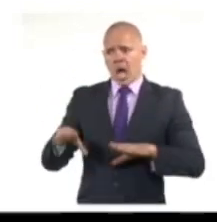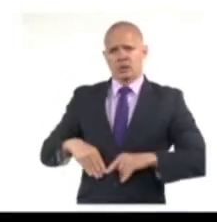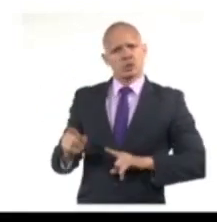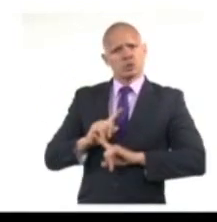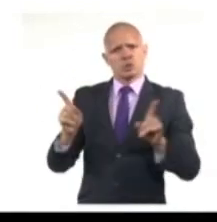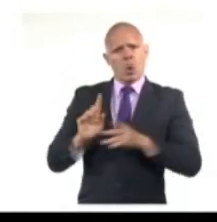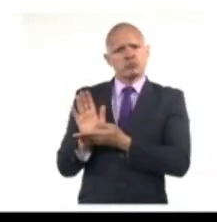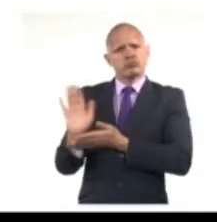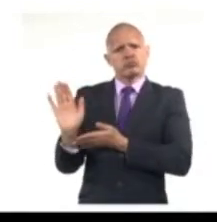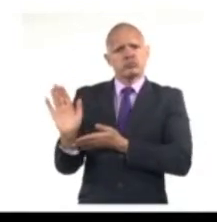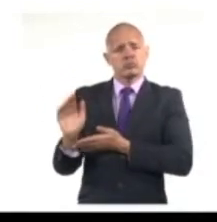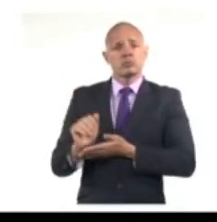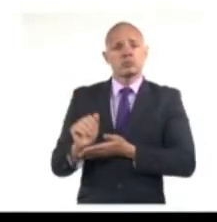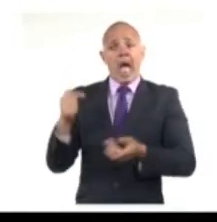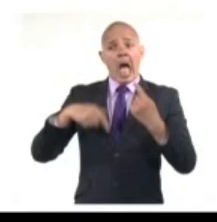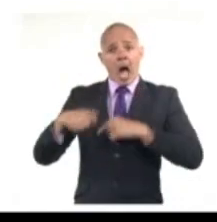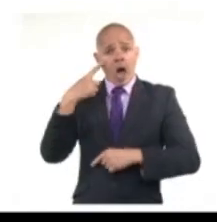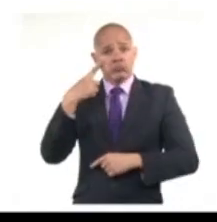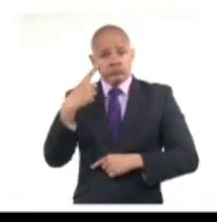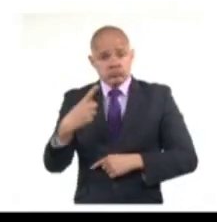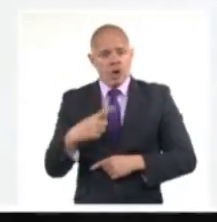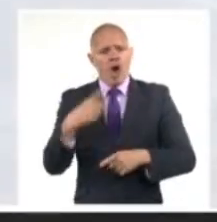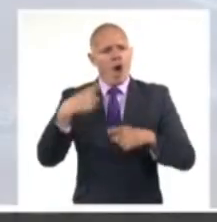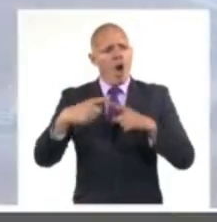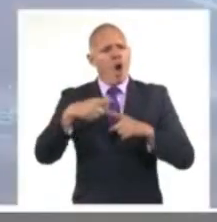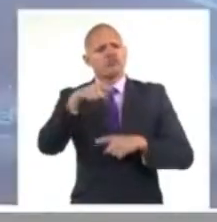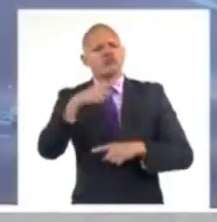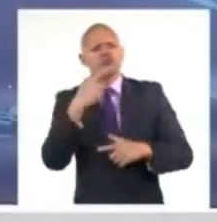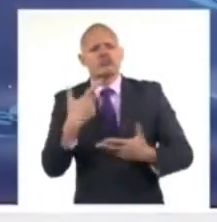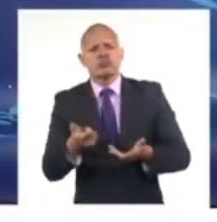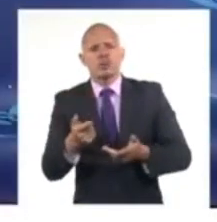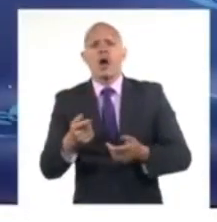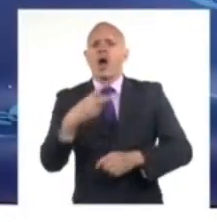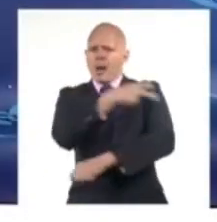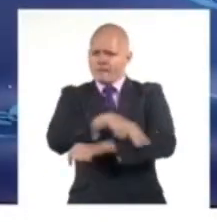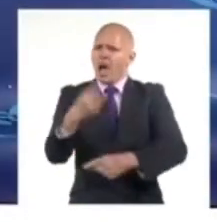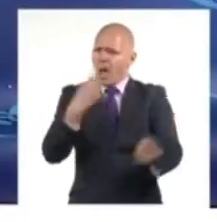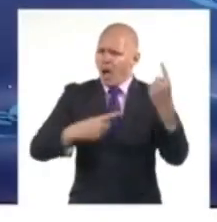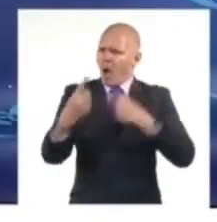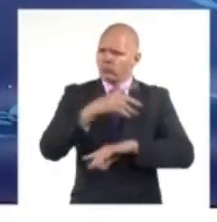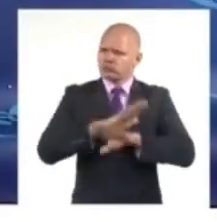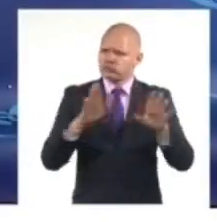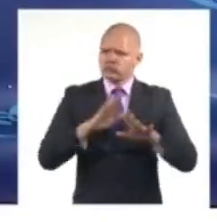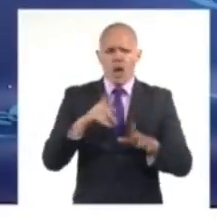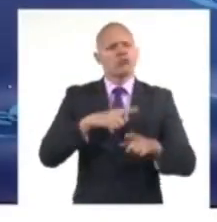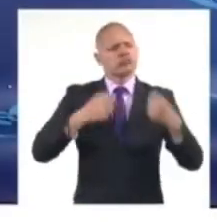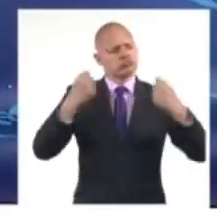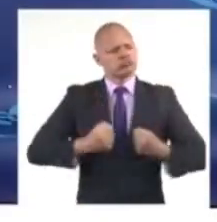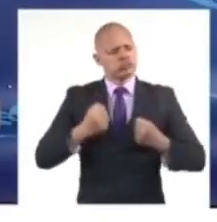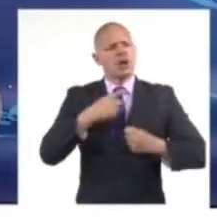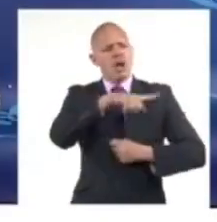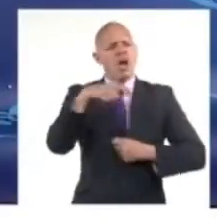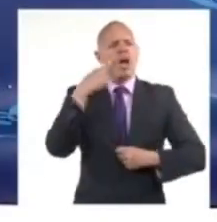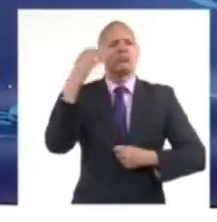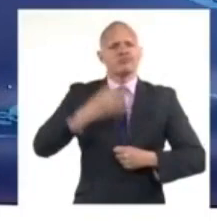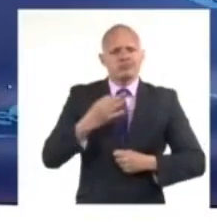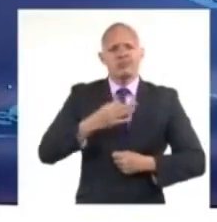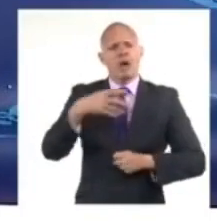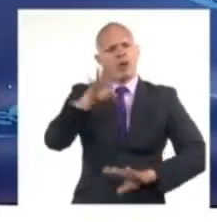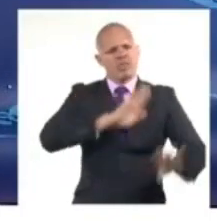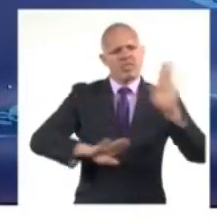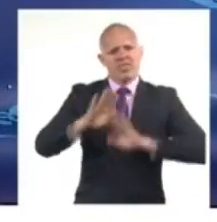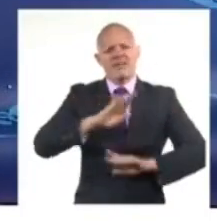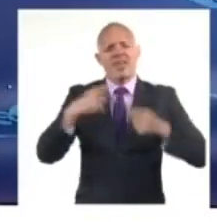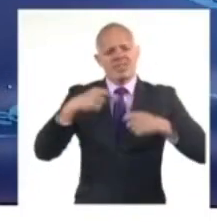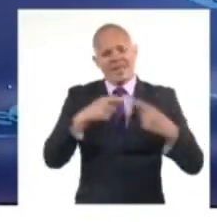agradece y respeta a la digna, valiente y legítima posición de numerosos gobiernos en defensa de la participación de todos en igualdad de